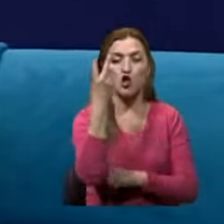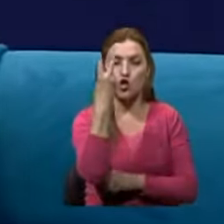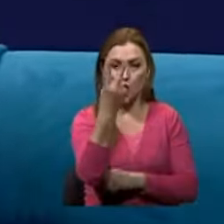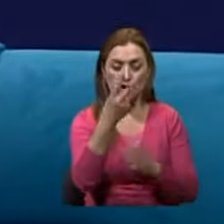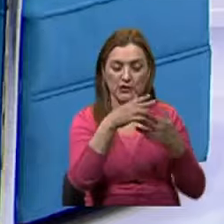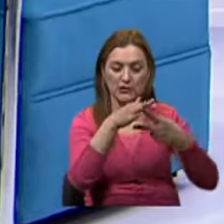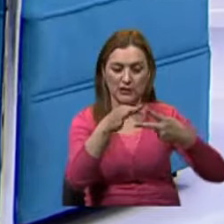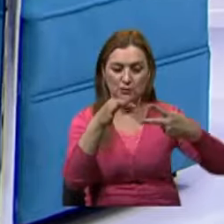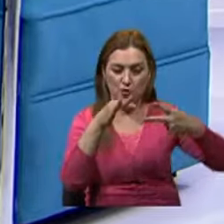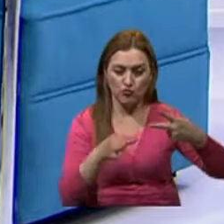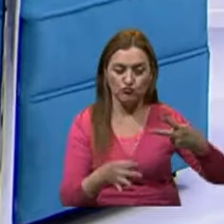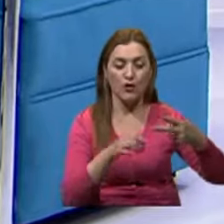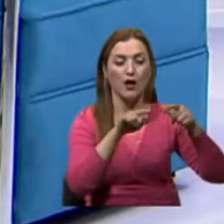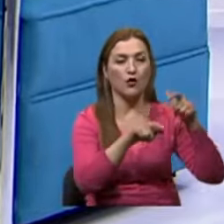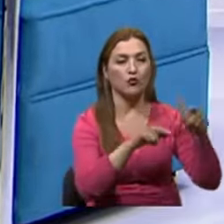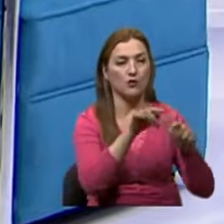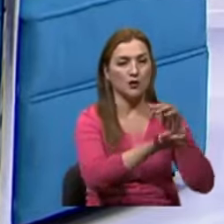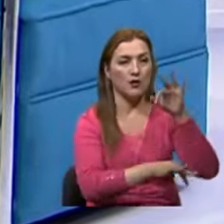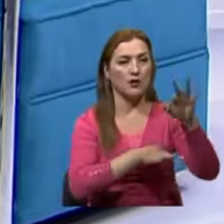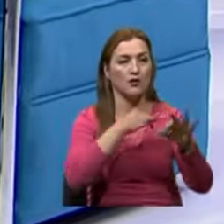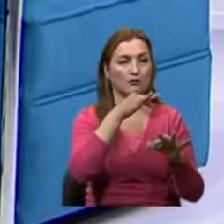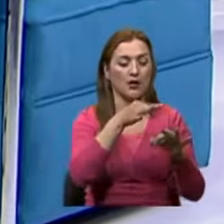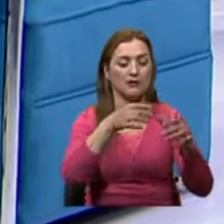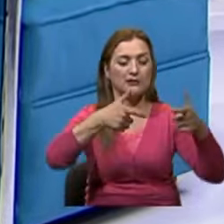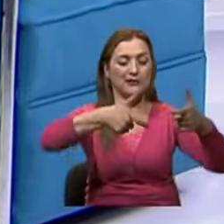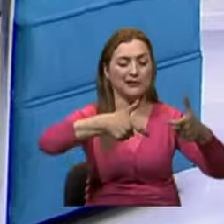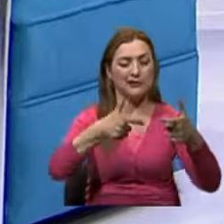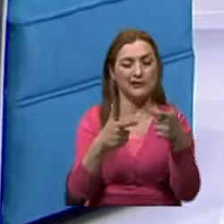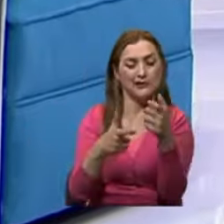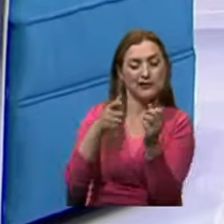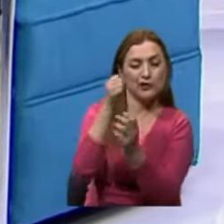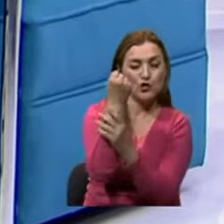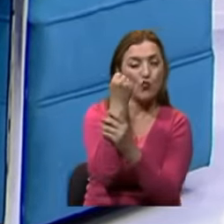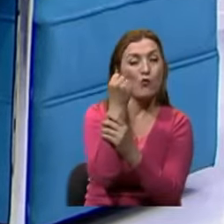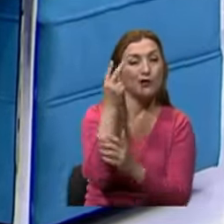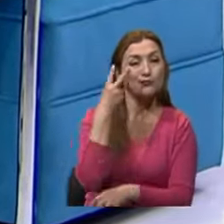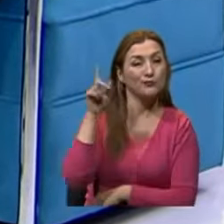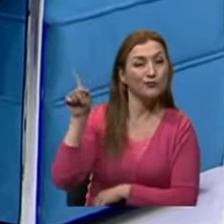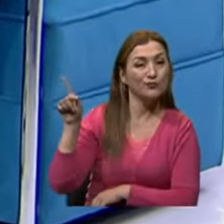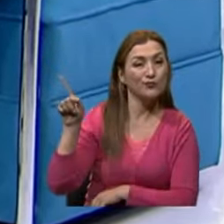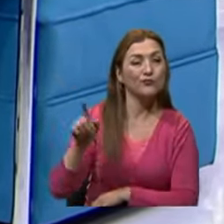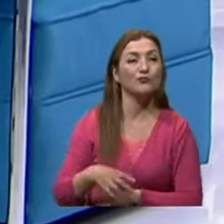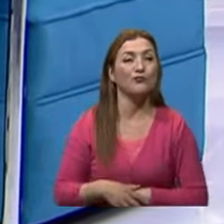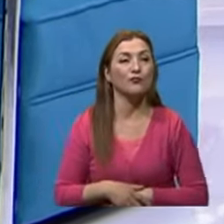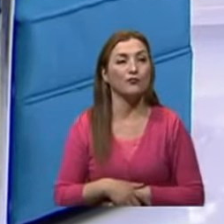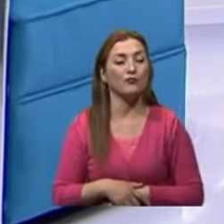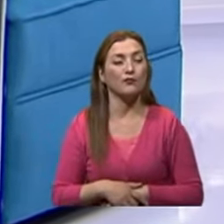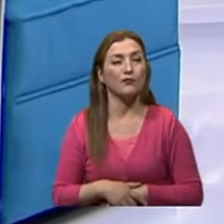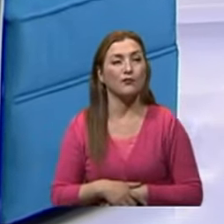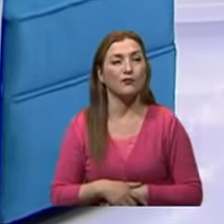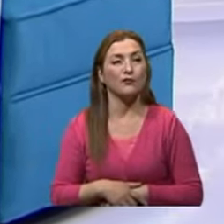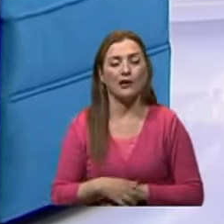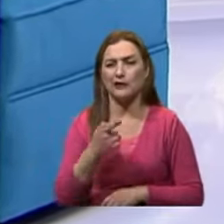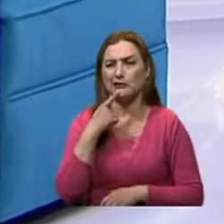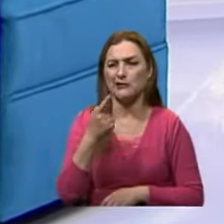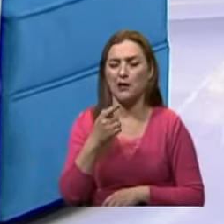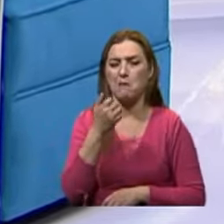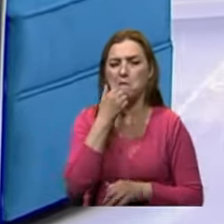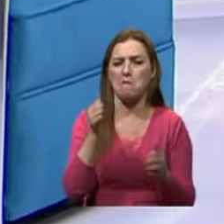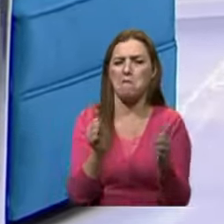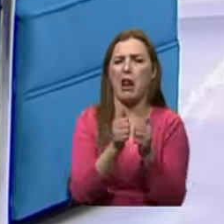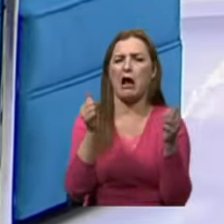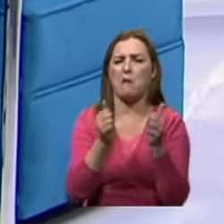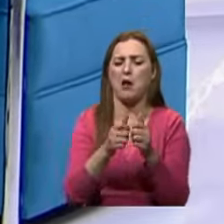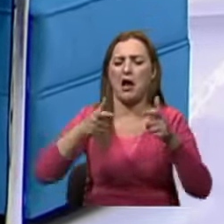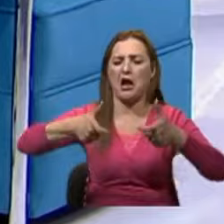ponen prótesis, que es este implante que he traído. Muchas veces los pacientes dicen, tengo una placa, ¿no? Y dicen una